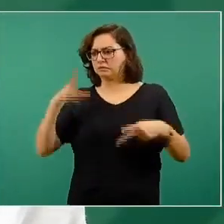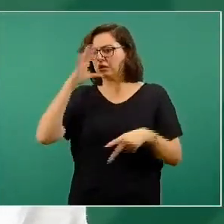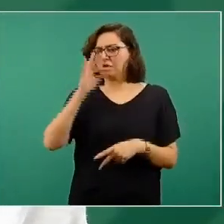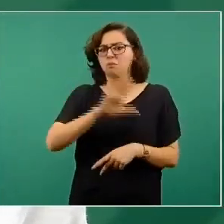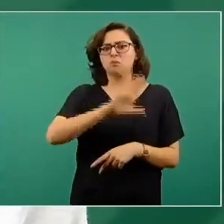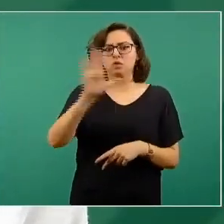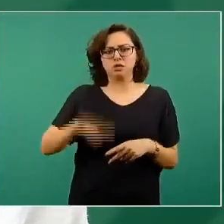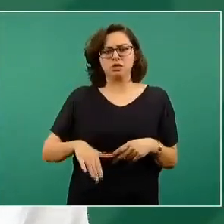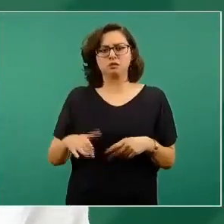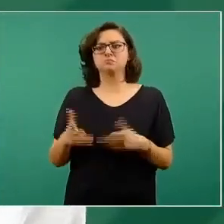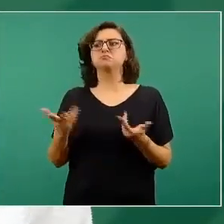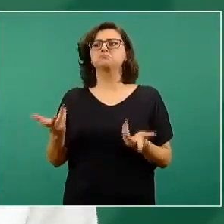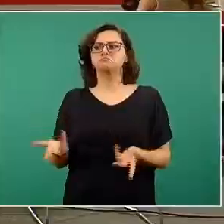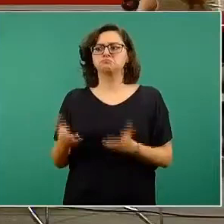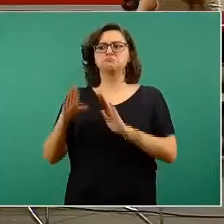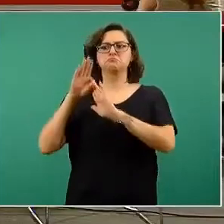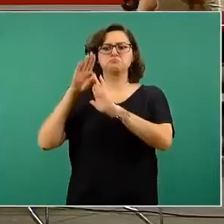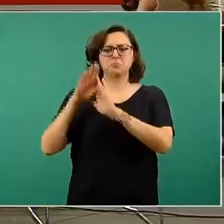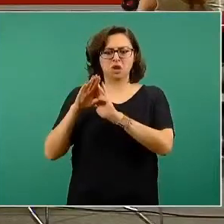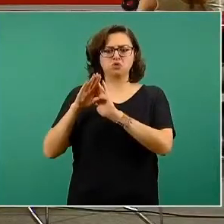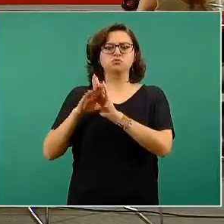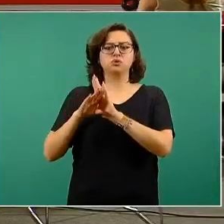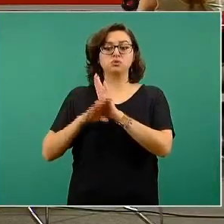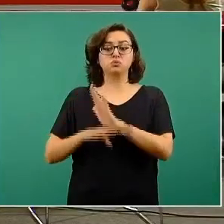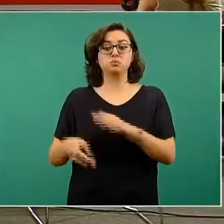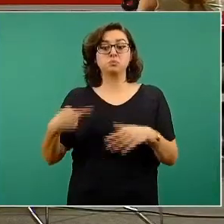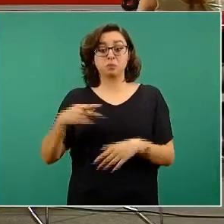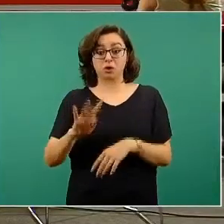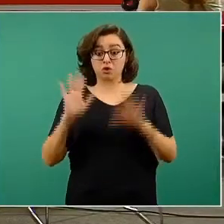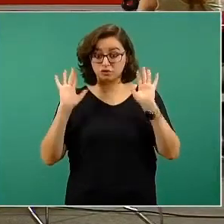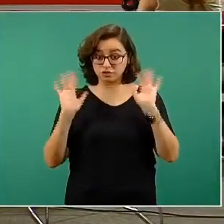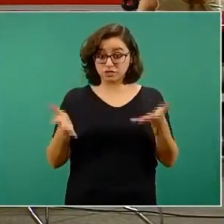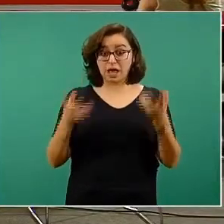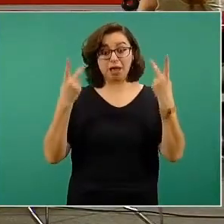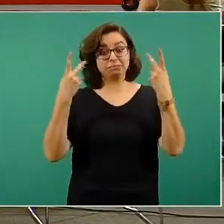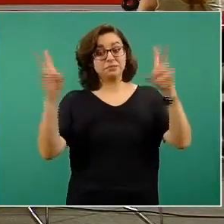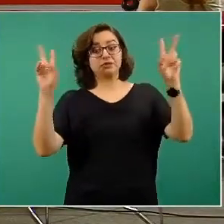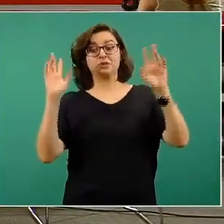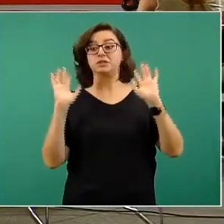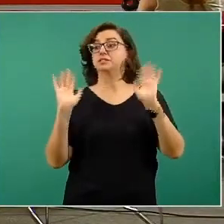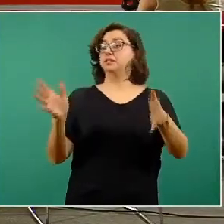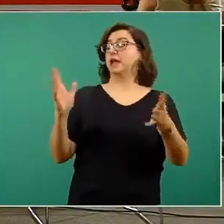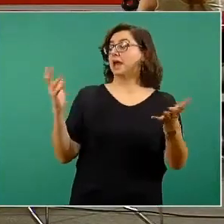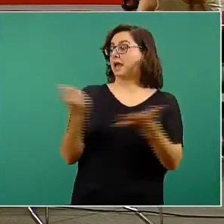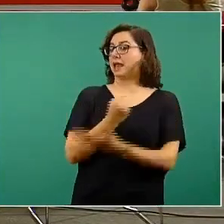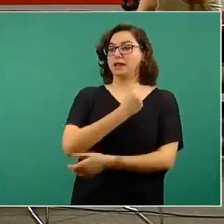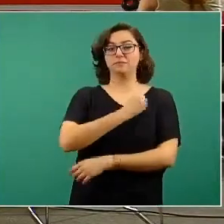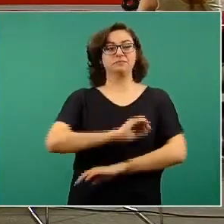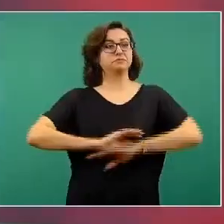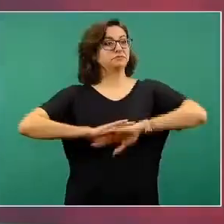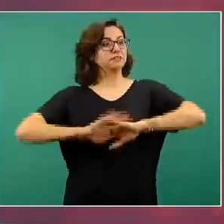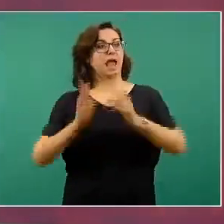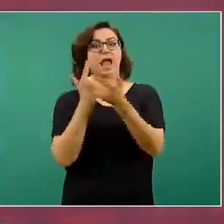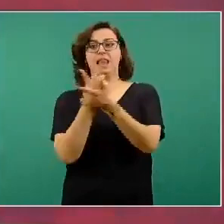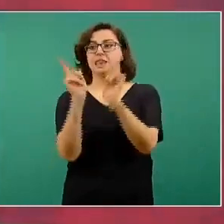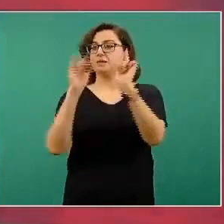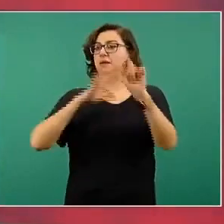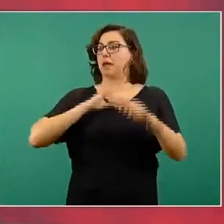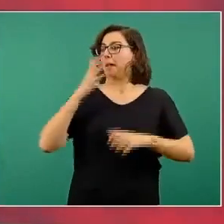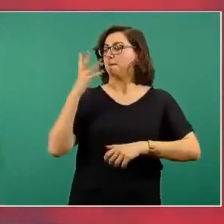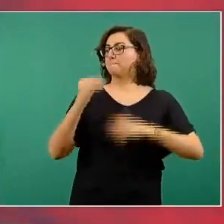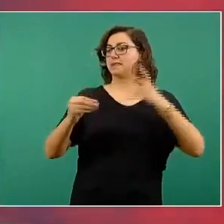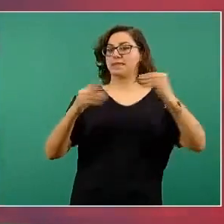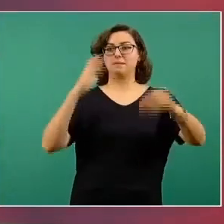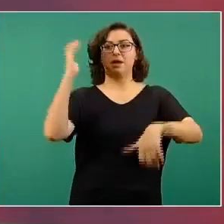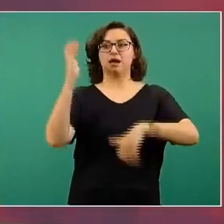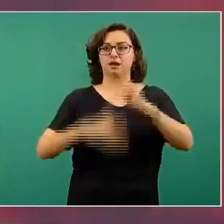funciones, alertamos no echar campanas al vuelo, no confiarnos, no pensar que ya se acabó la epidemia. Es muy importante